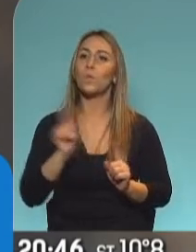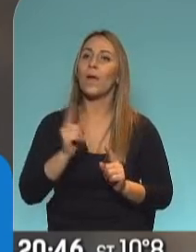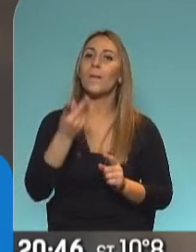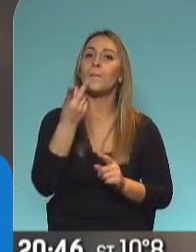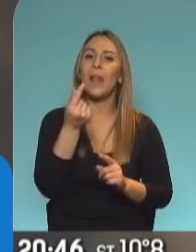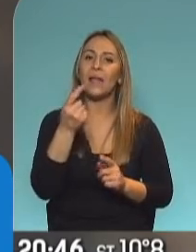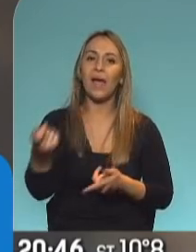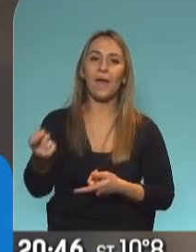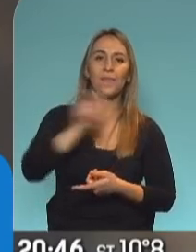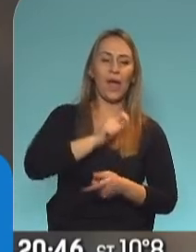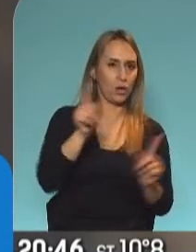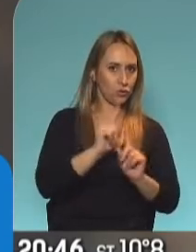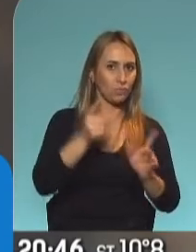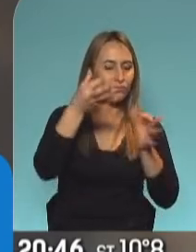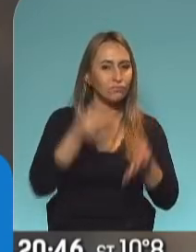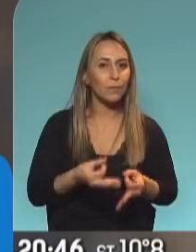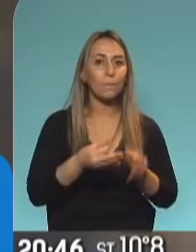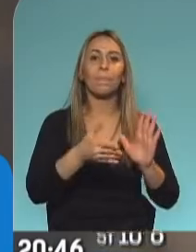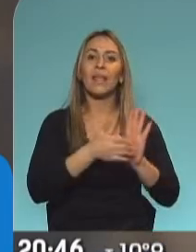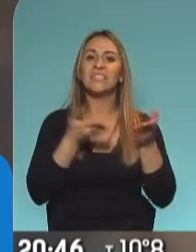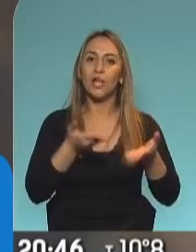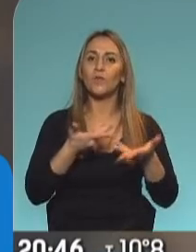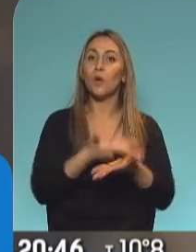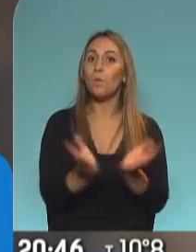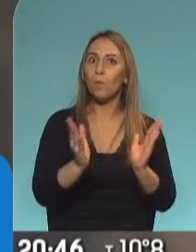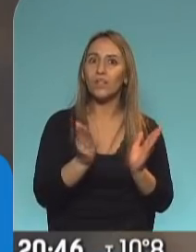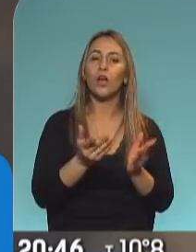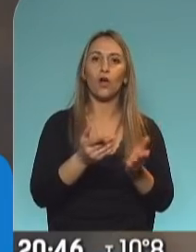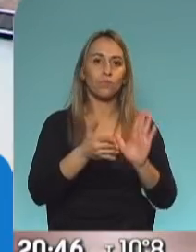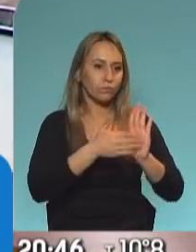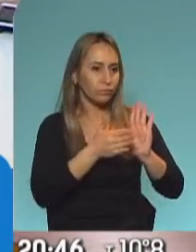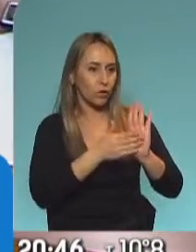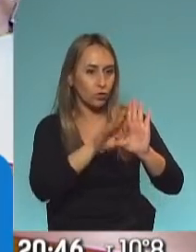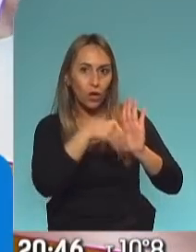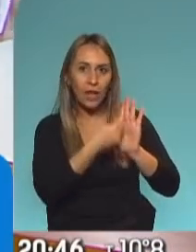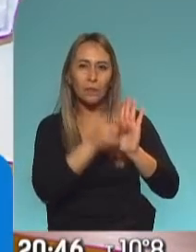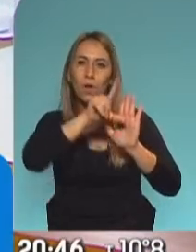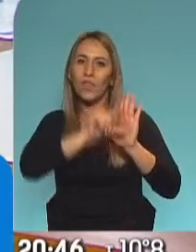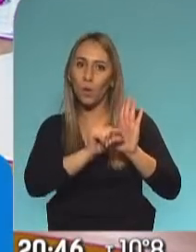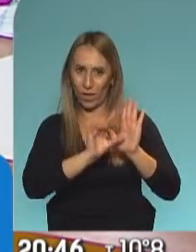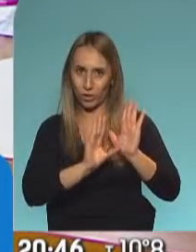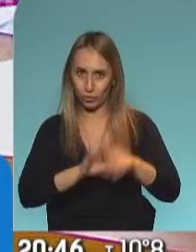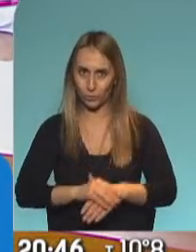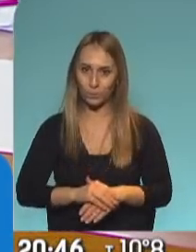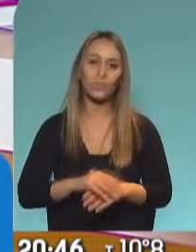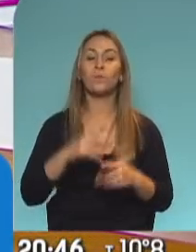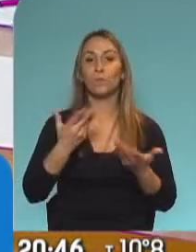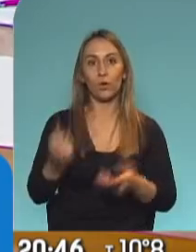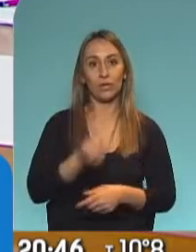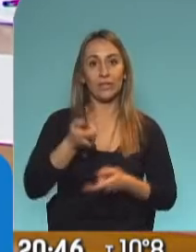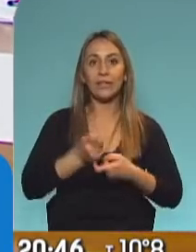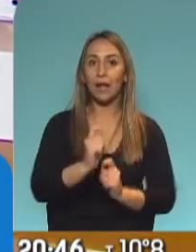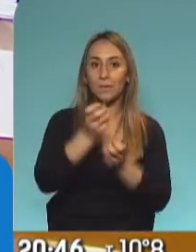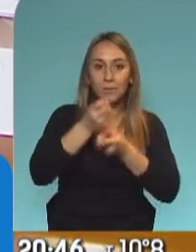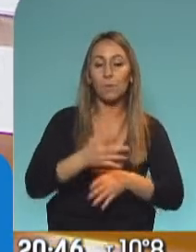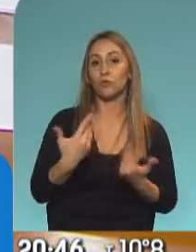es un descuento en la tarifa de los servicios públicos, así que es muy importante que haga este trámite. Por supuesto,